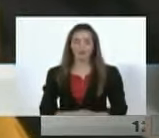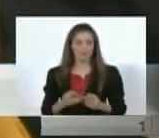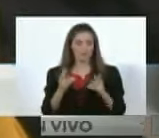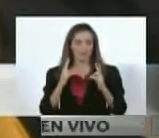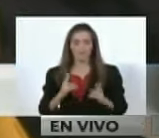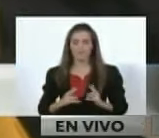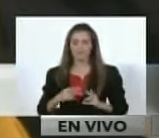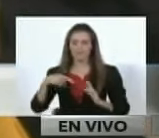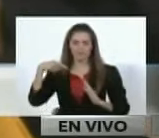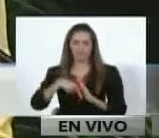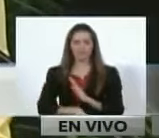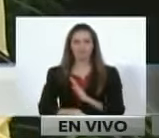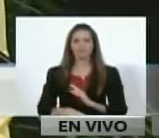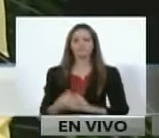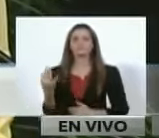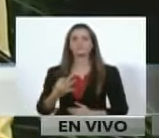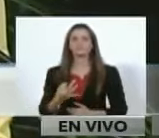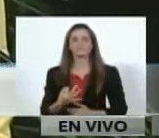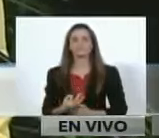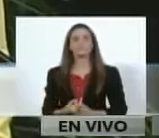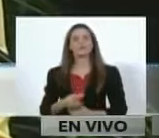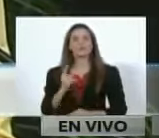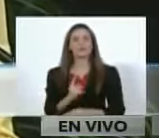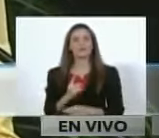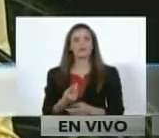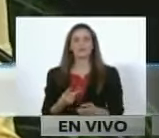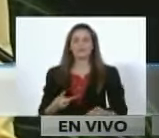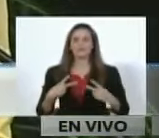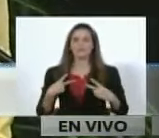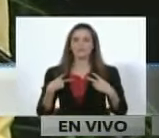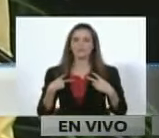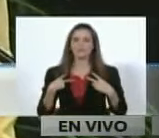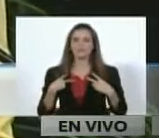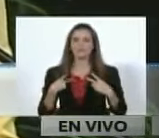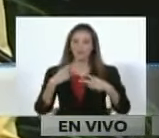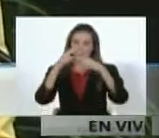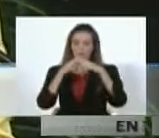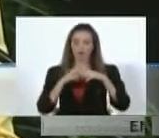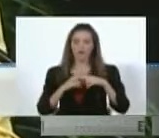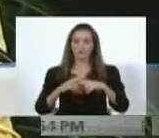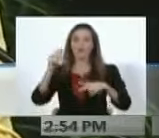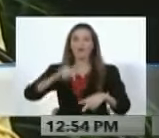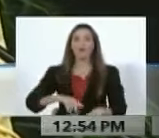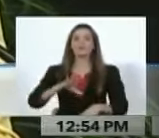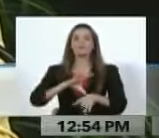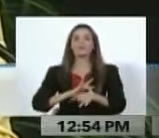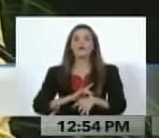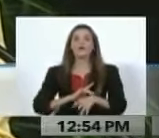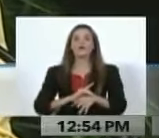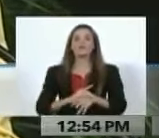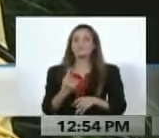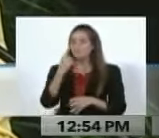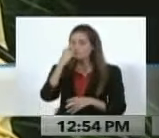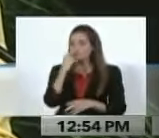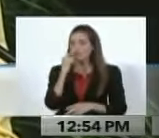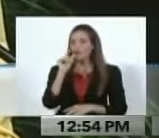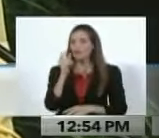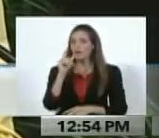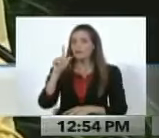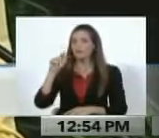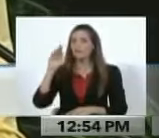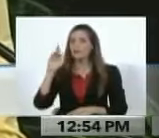humanismo profundo como un deber de vida. Homenajear hoy al doctor Gilberto Rodríguez Ochoa